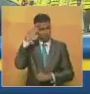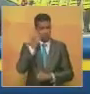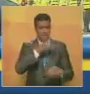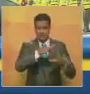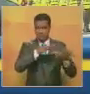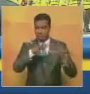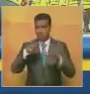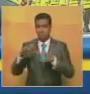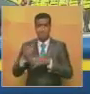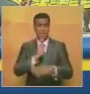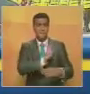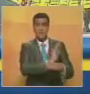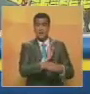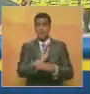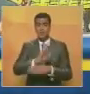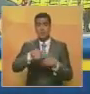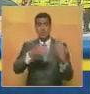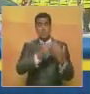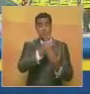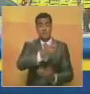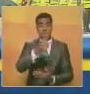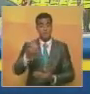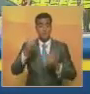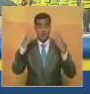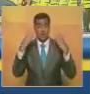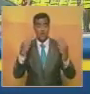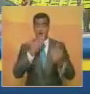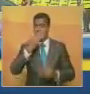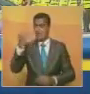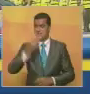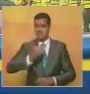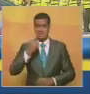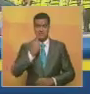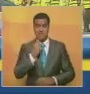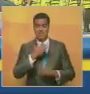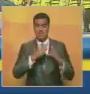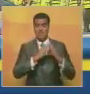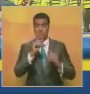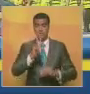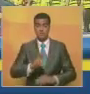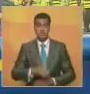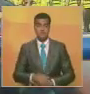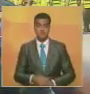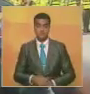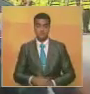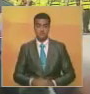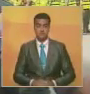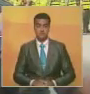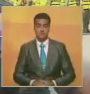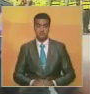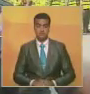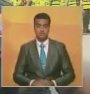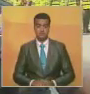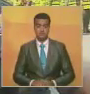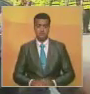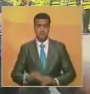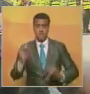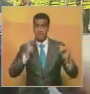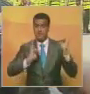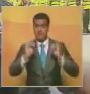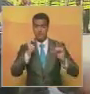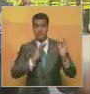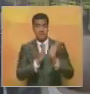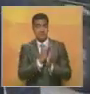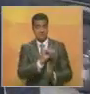el personal disponible para darle la garantía que se merecen todos los venezolanos al disfrutar pues de este asueto